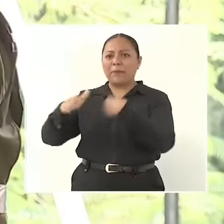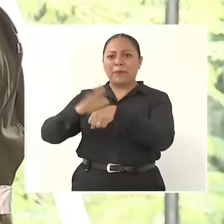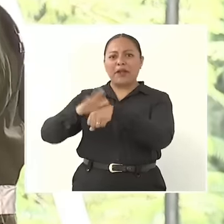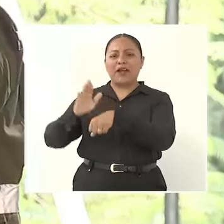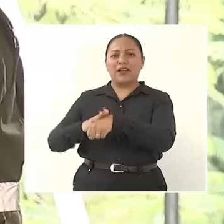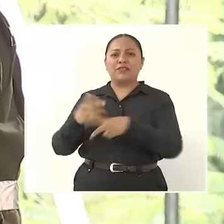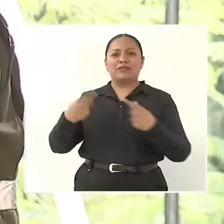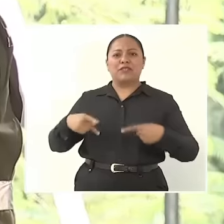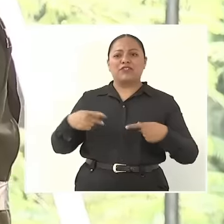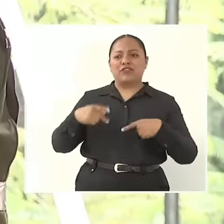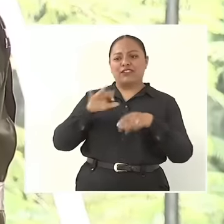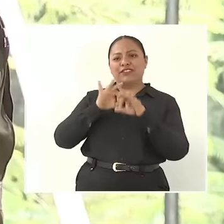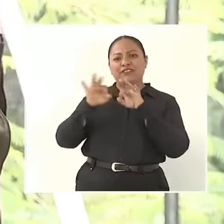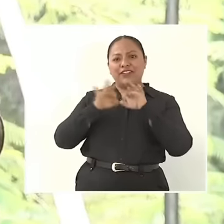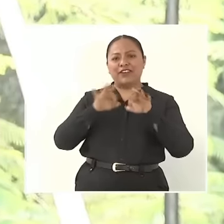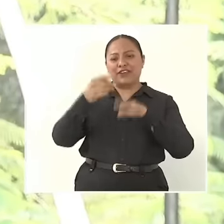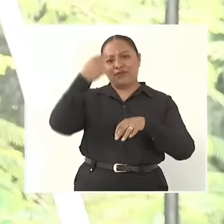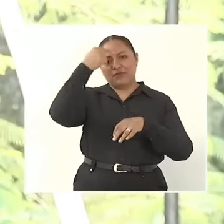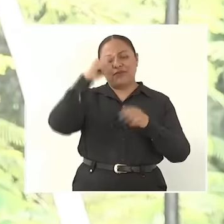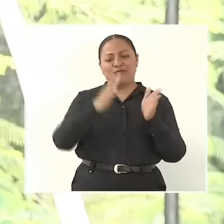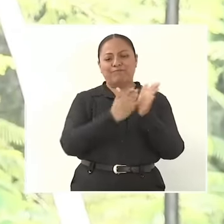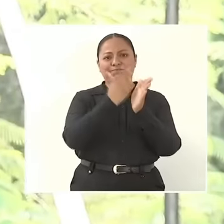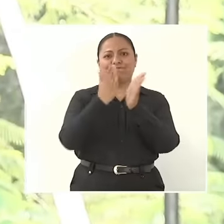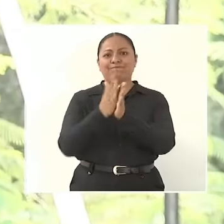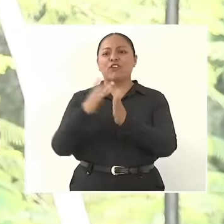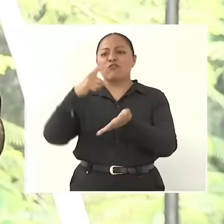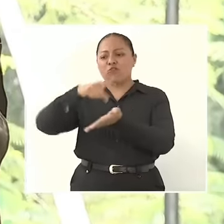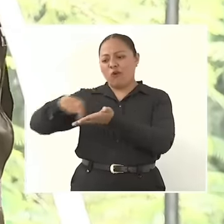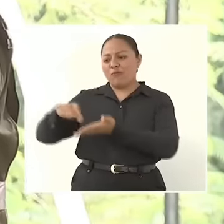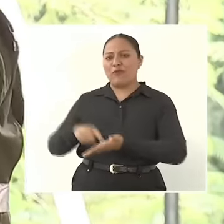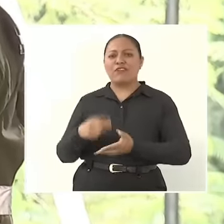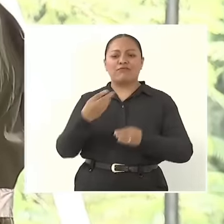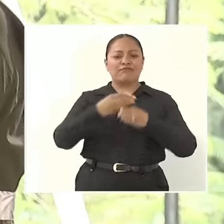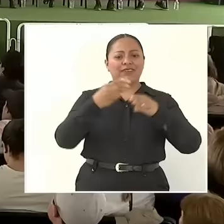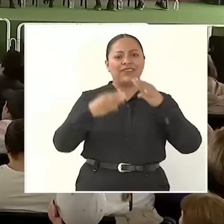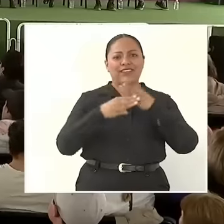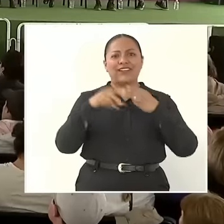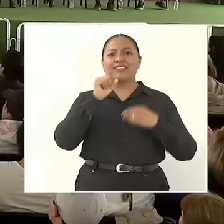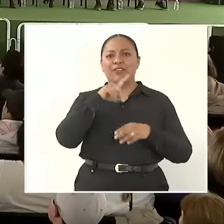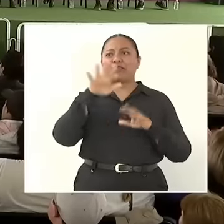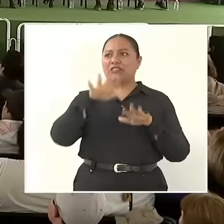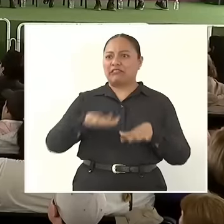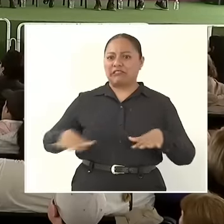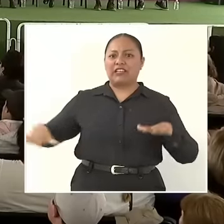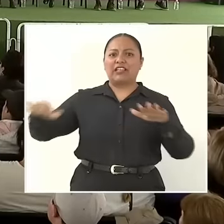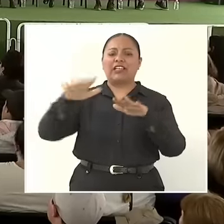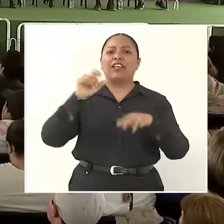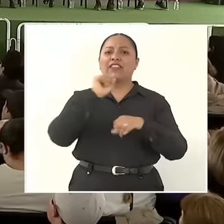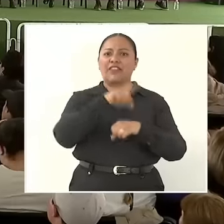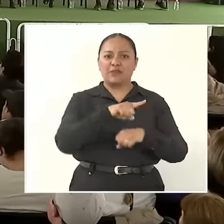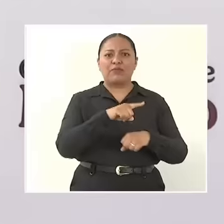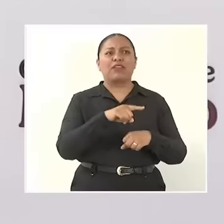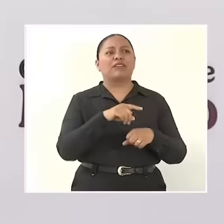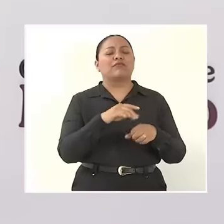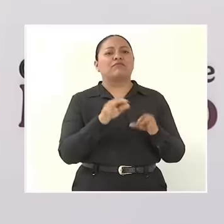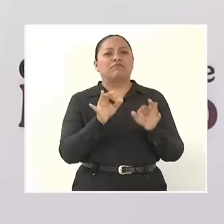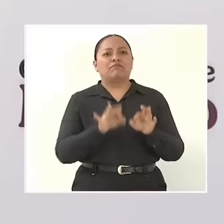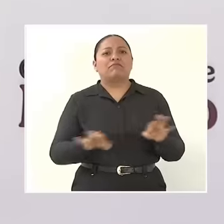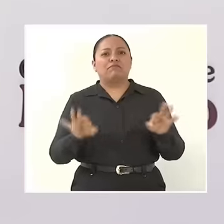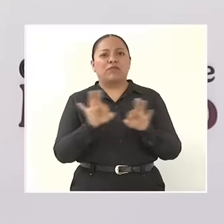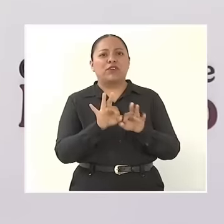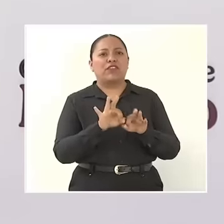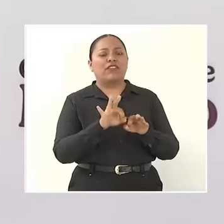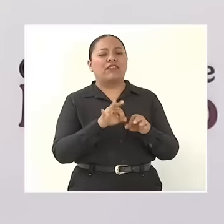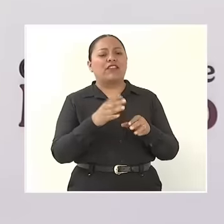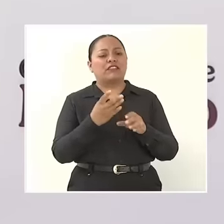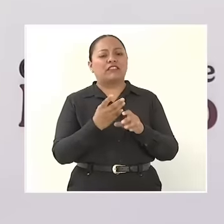y equipos necesarios, adquiriendo materiales en la región, además de gestionar fletes y acarreos requeridos. Esto va a